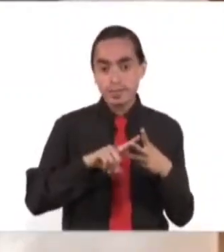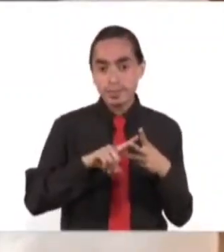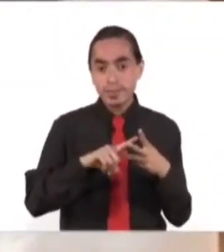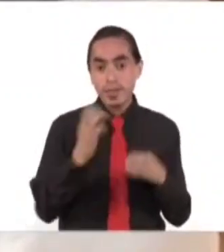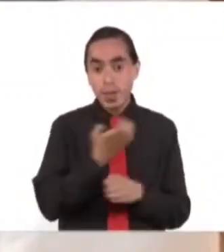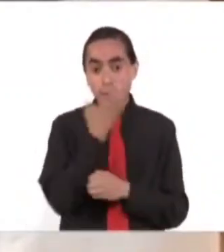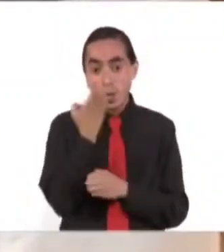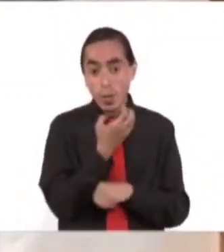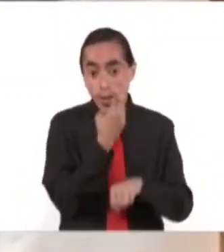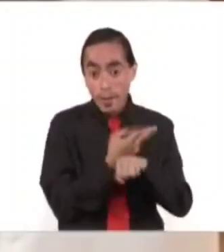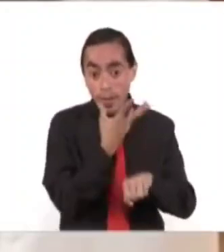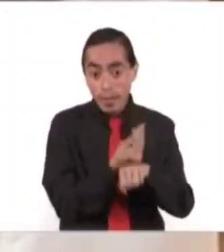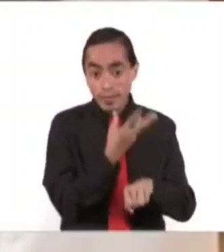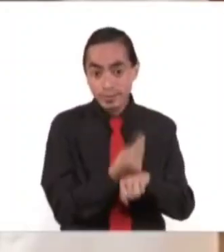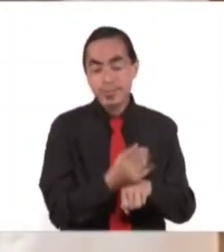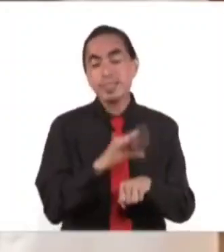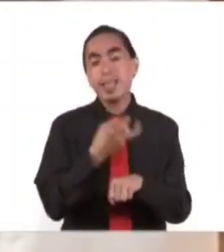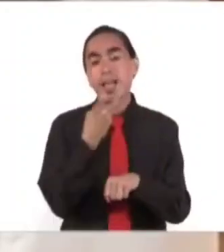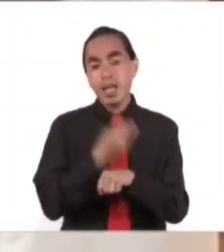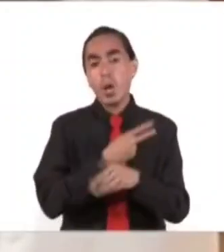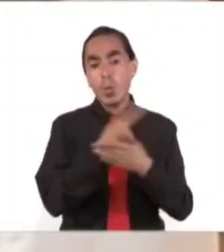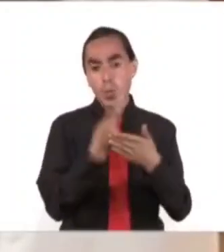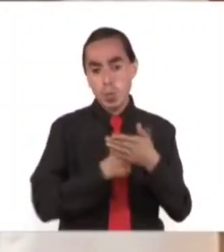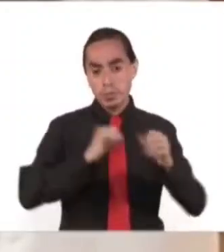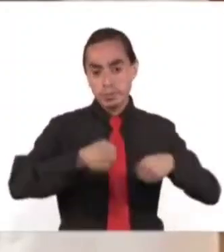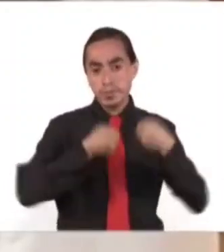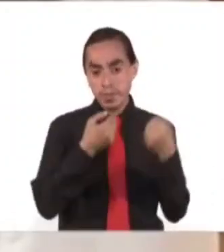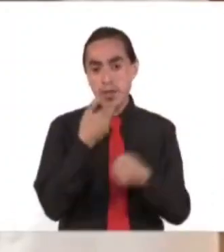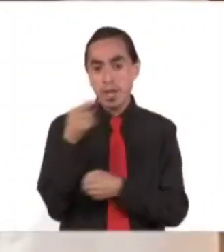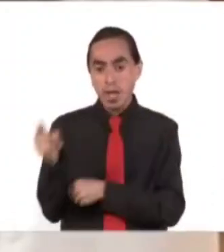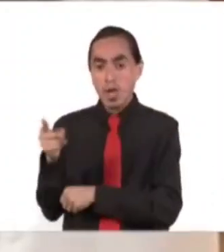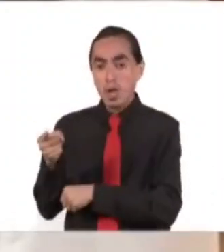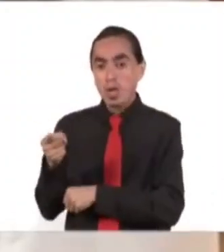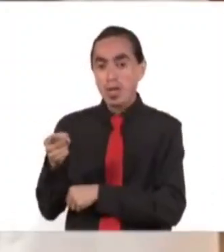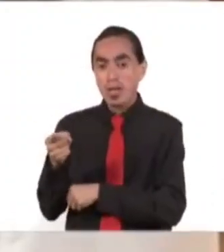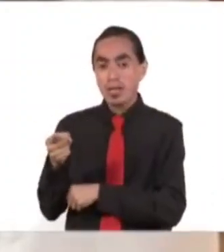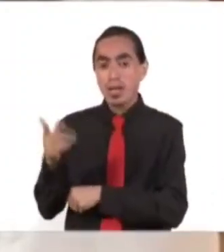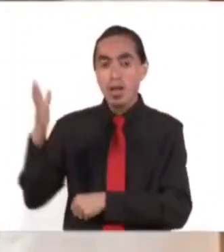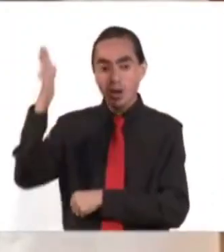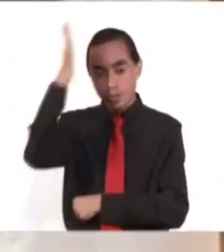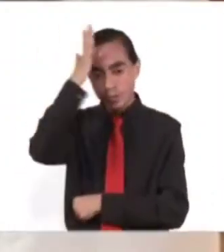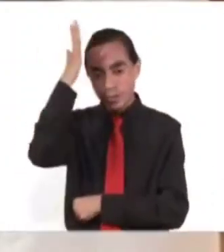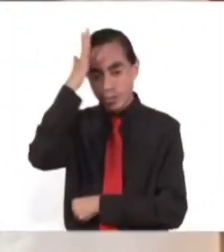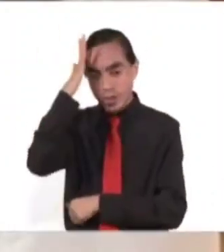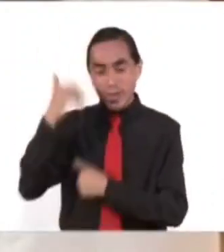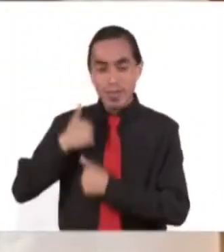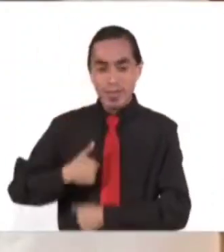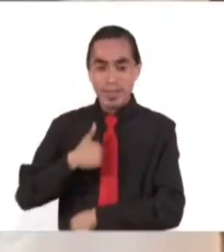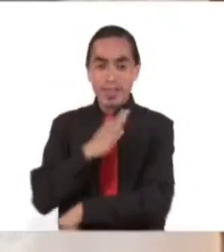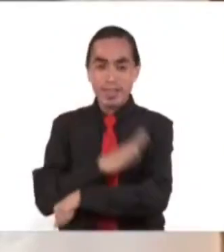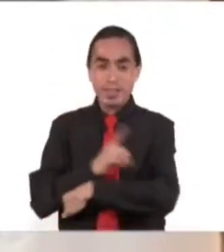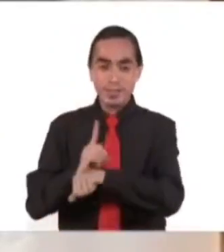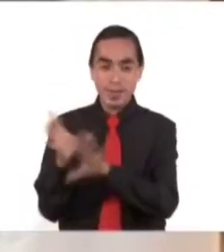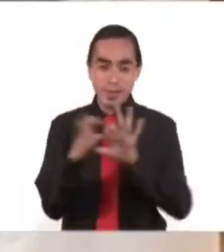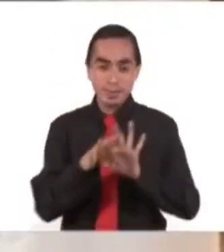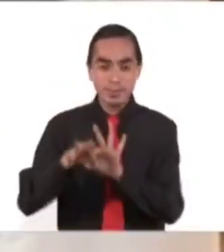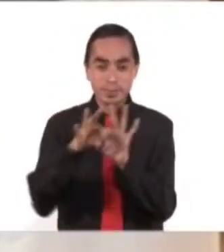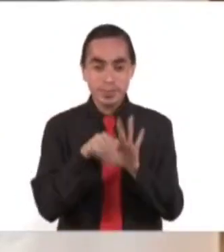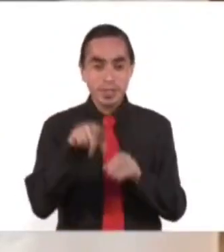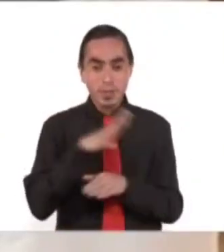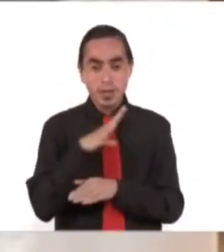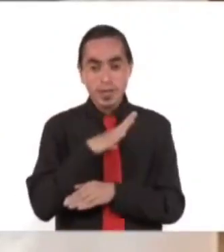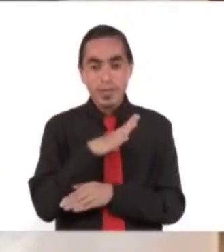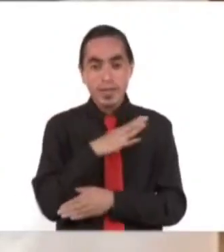habido un programa muy fuerte, ahí en coordinación con la Autoridad Educativa Federal, en la educación